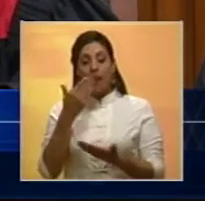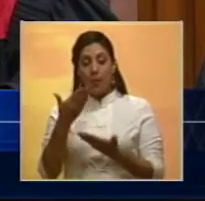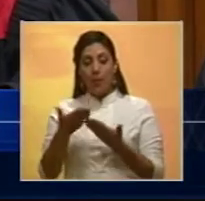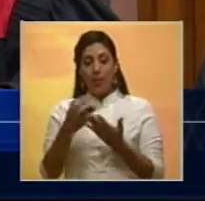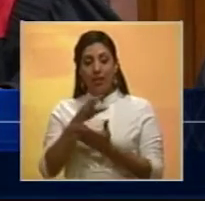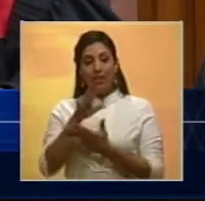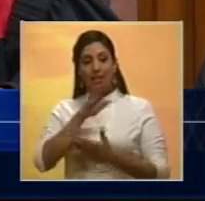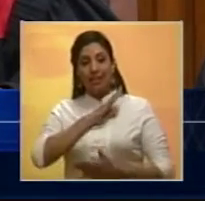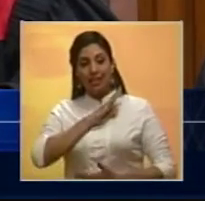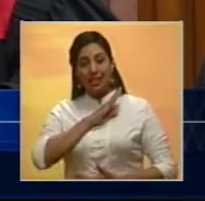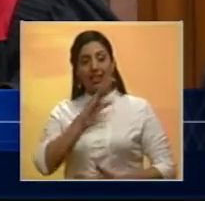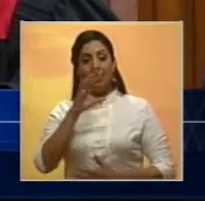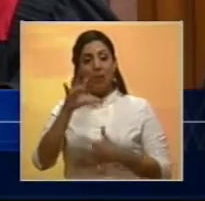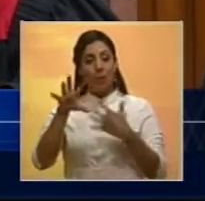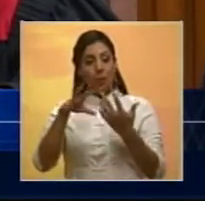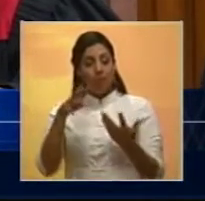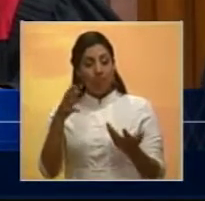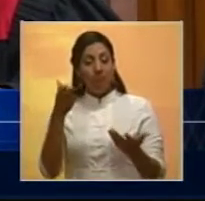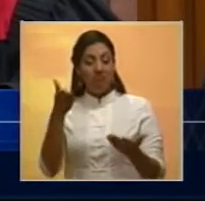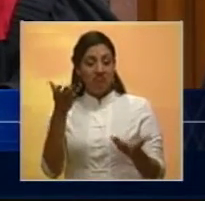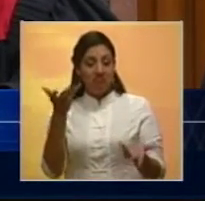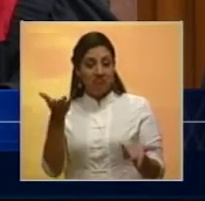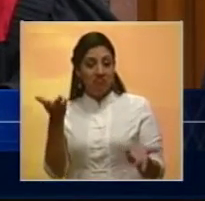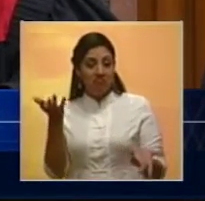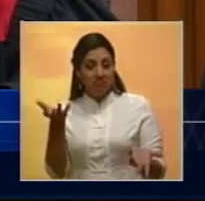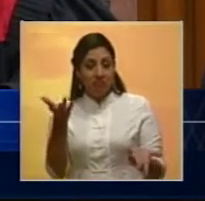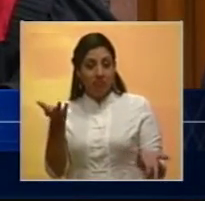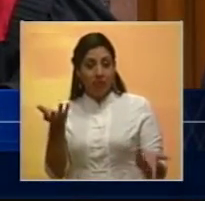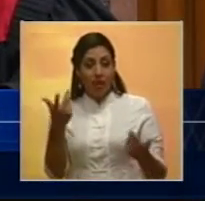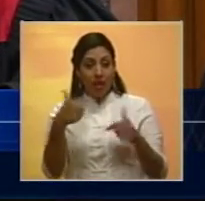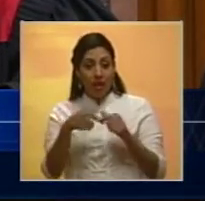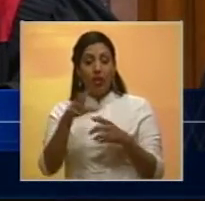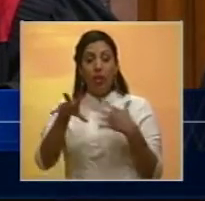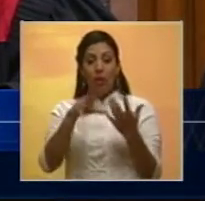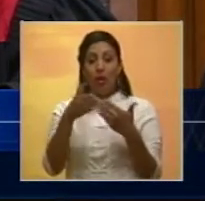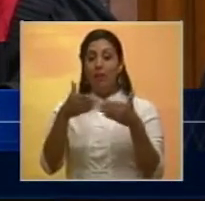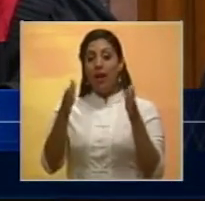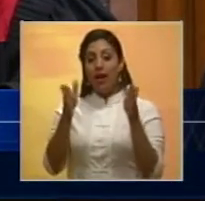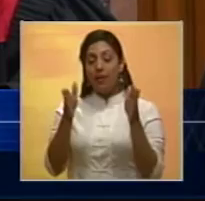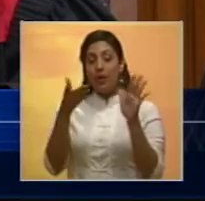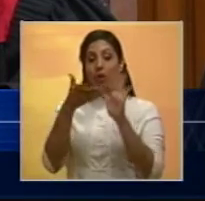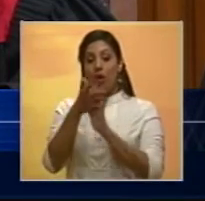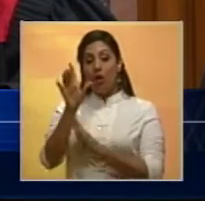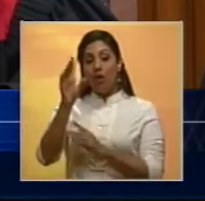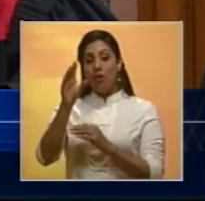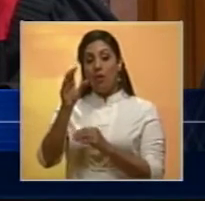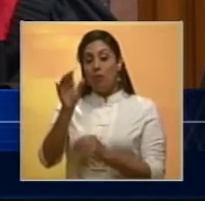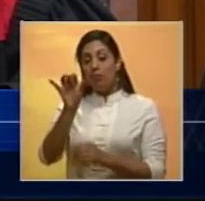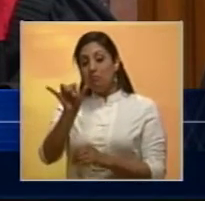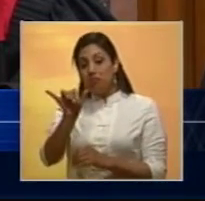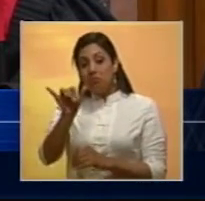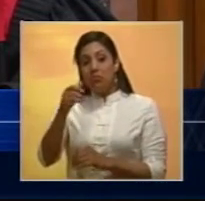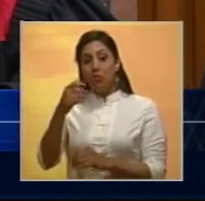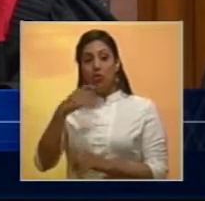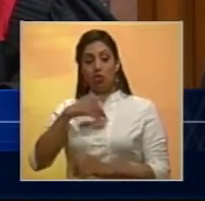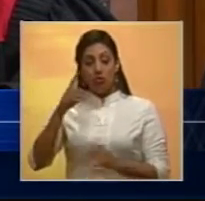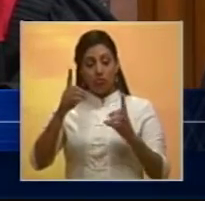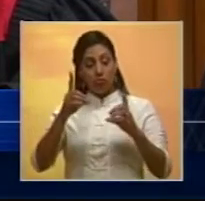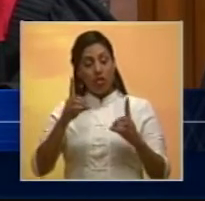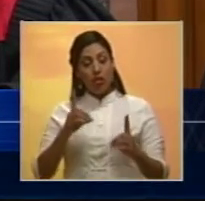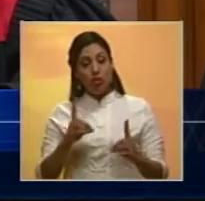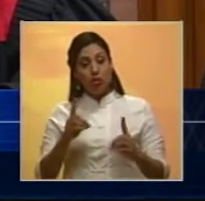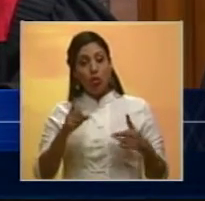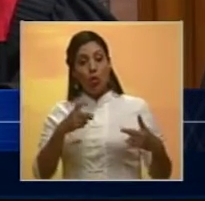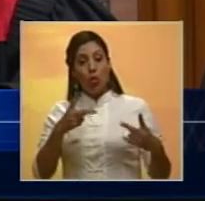presentaba el asunto para que la causa abierta para tal efecto, la Sala